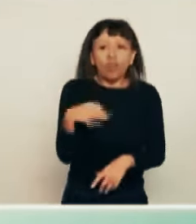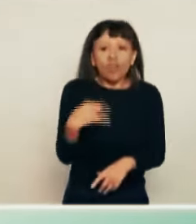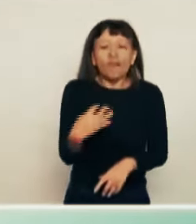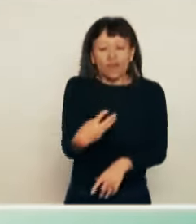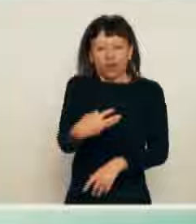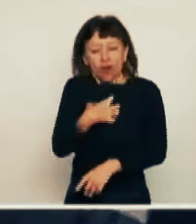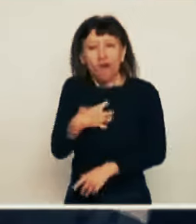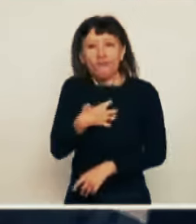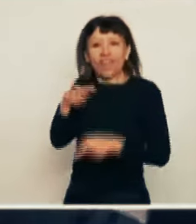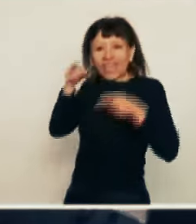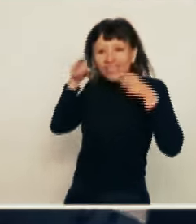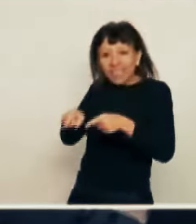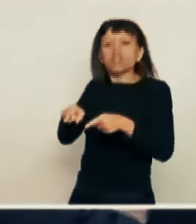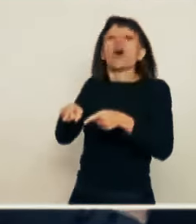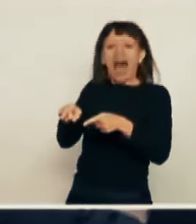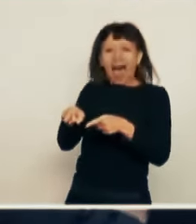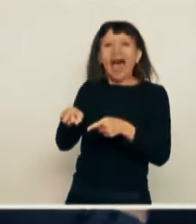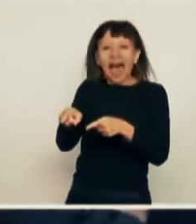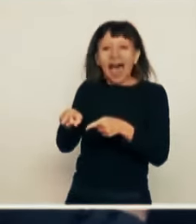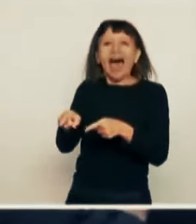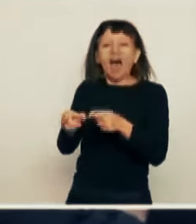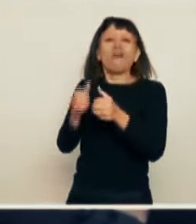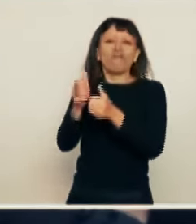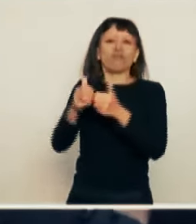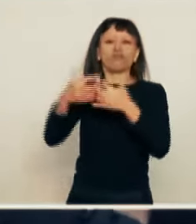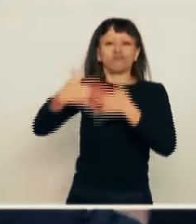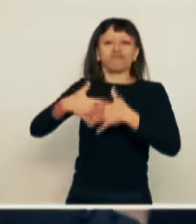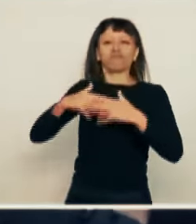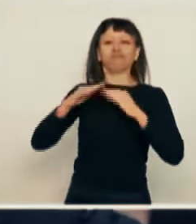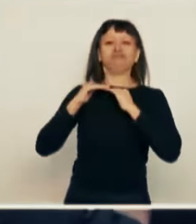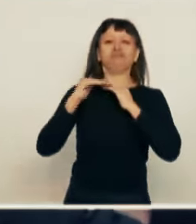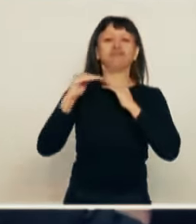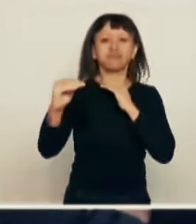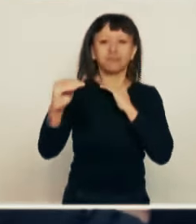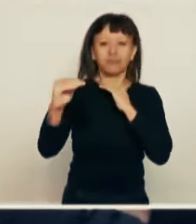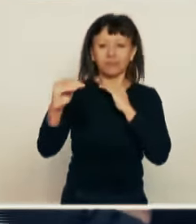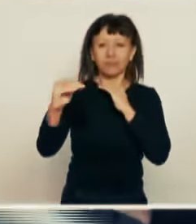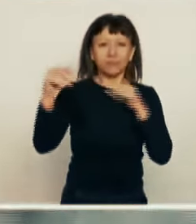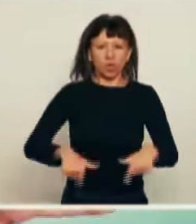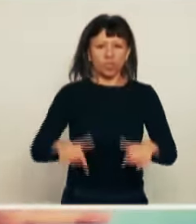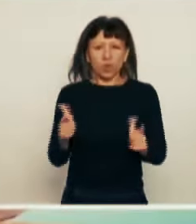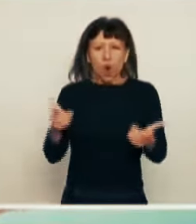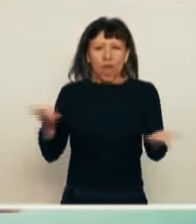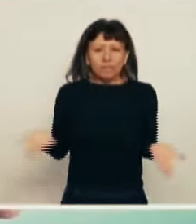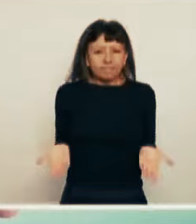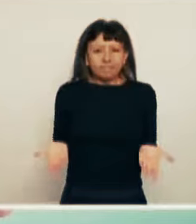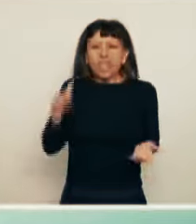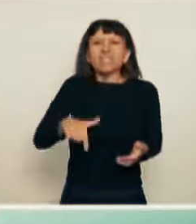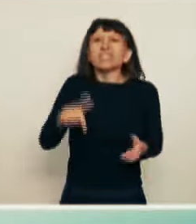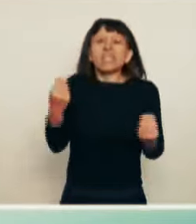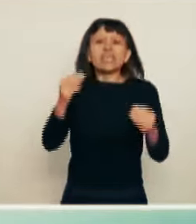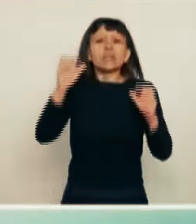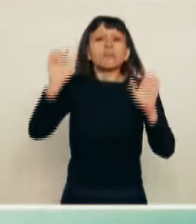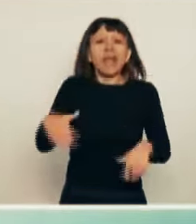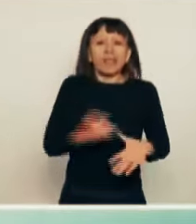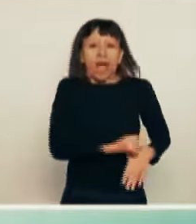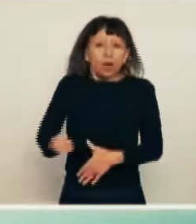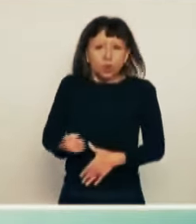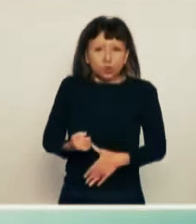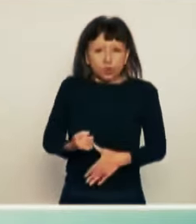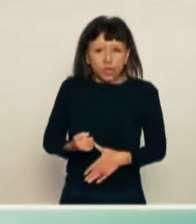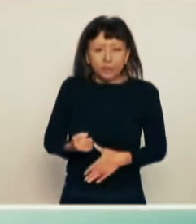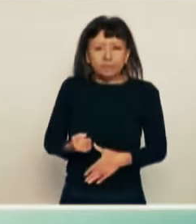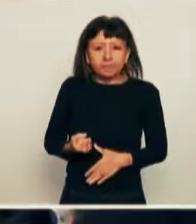para que tenga efectividad. Este no lo tienes. Solamente un plan de ajuste. Pero entonces,